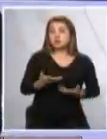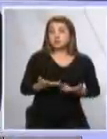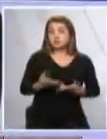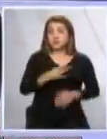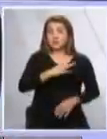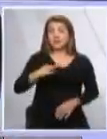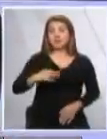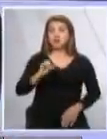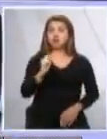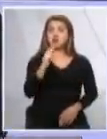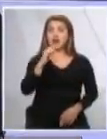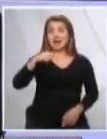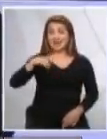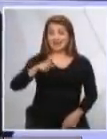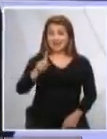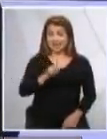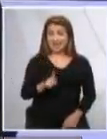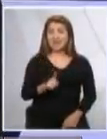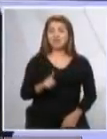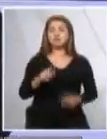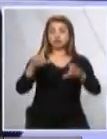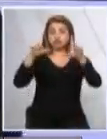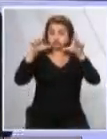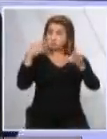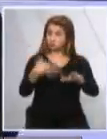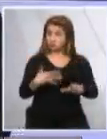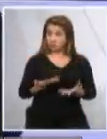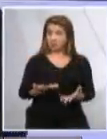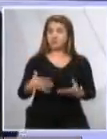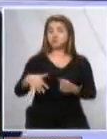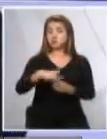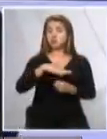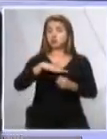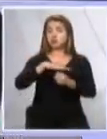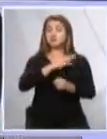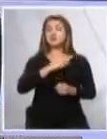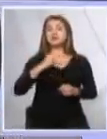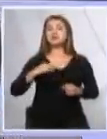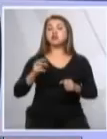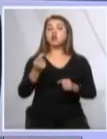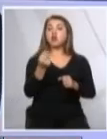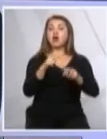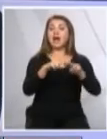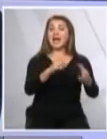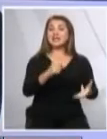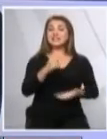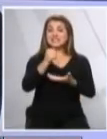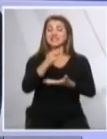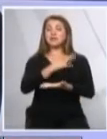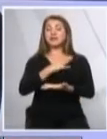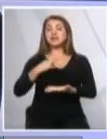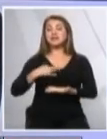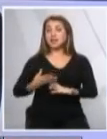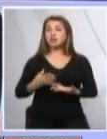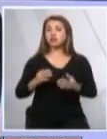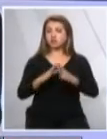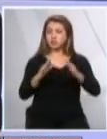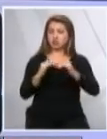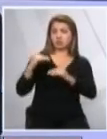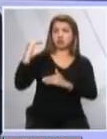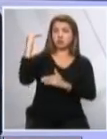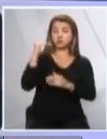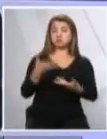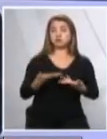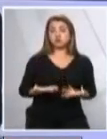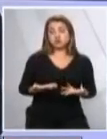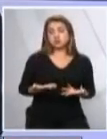el ministro Arenas en la práctica se ha tornado irrelevante en circunstancias que el Ministerio de Hacienda tiene que ser un ministerio de gran estatura. Por